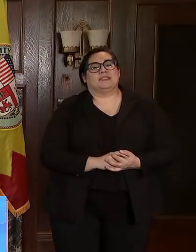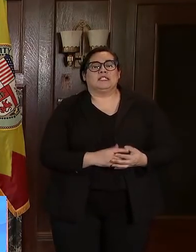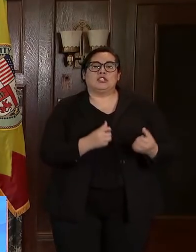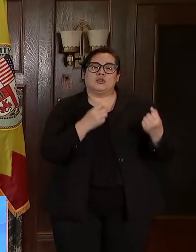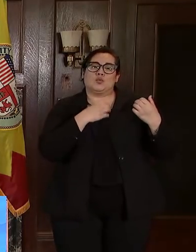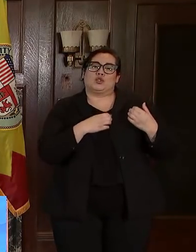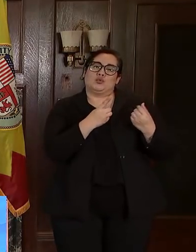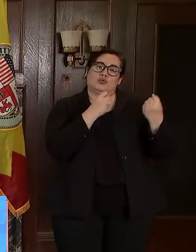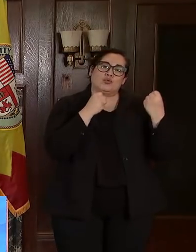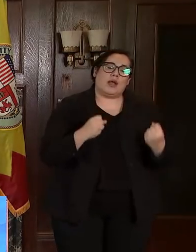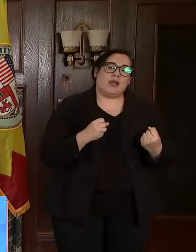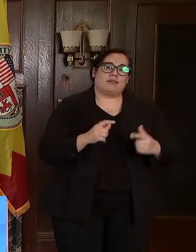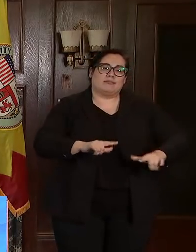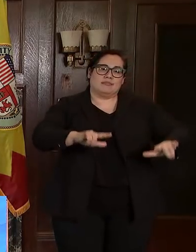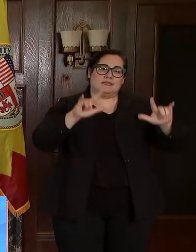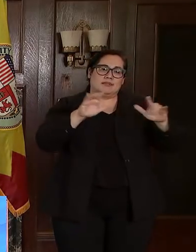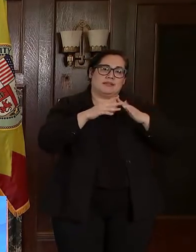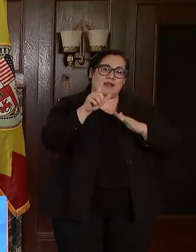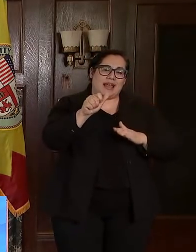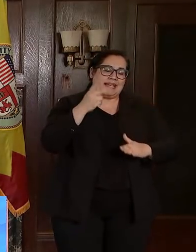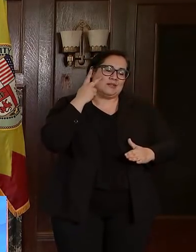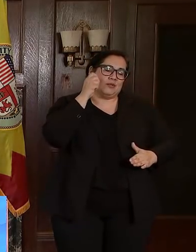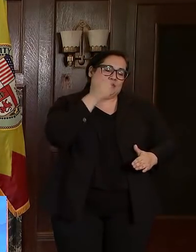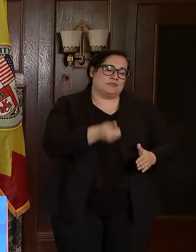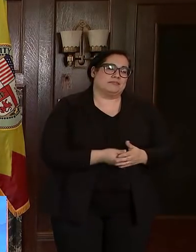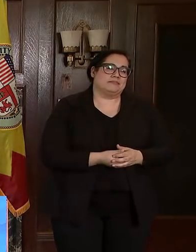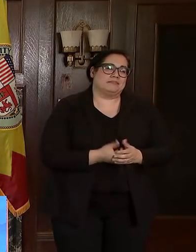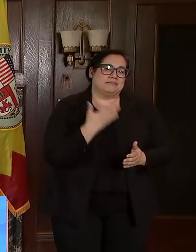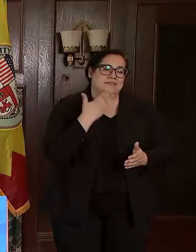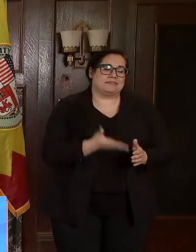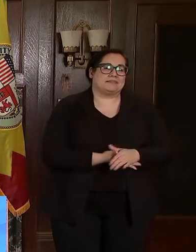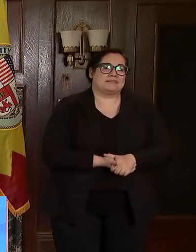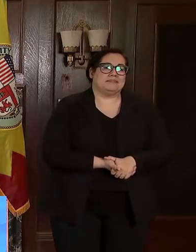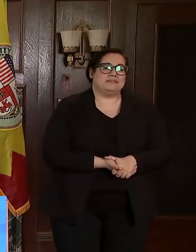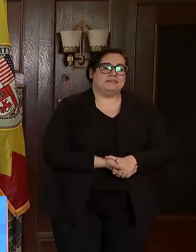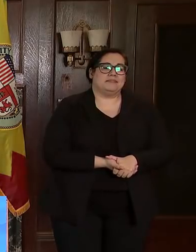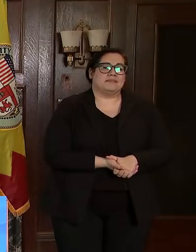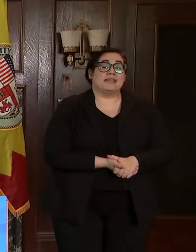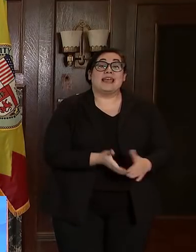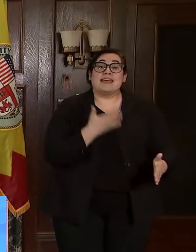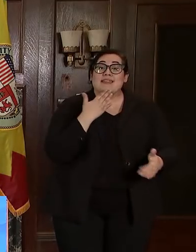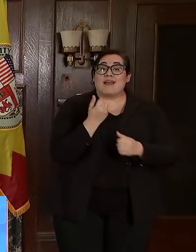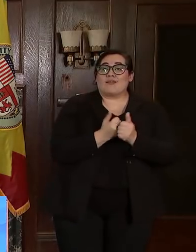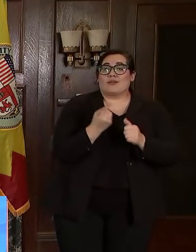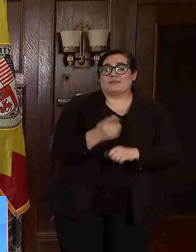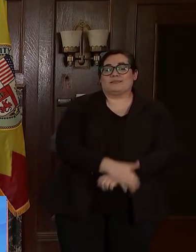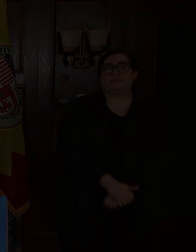Fuerza y amor, Los Ángeles, y hasta mañana. Gracias. Thanks, everybody.